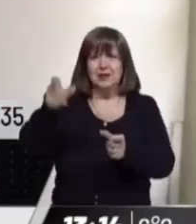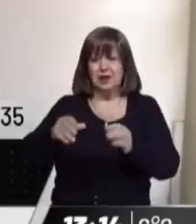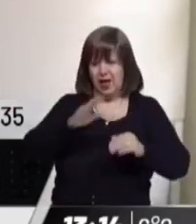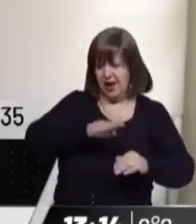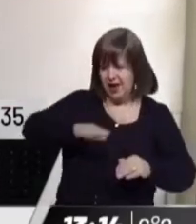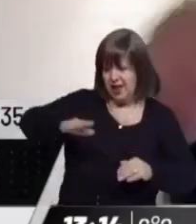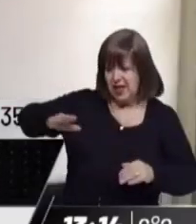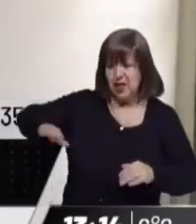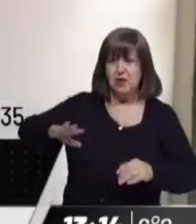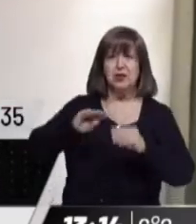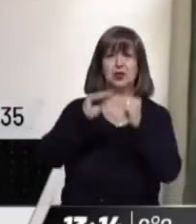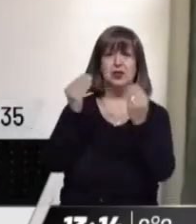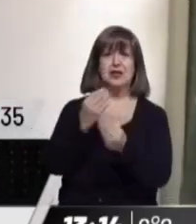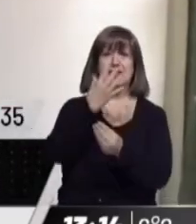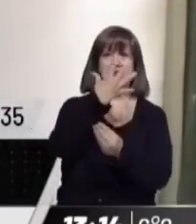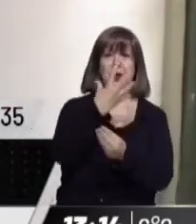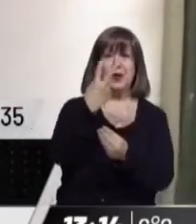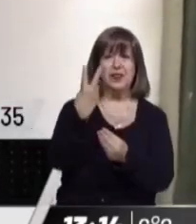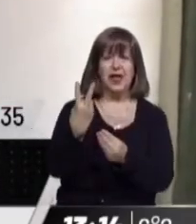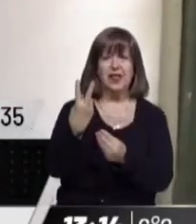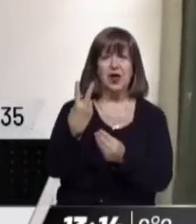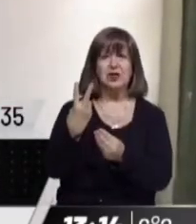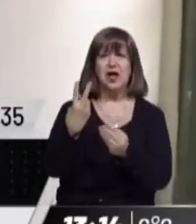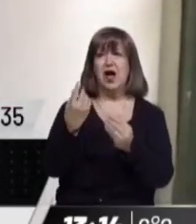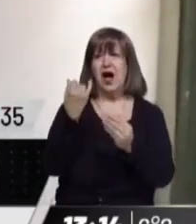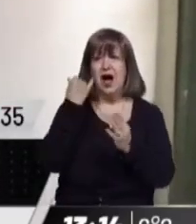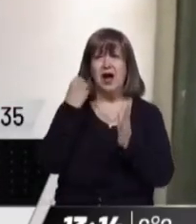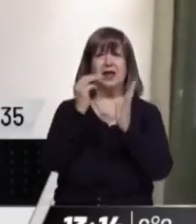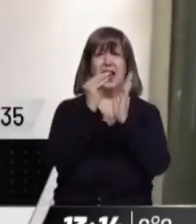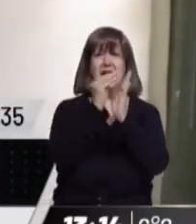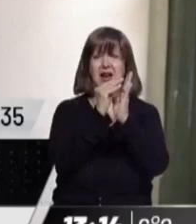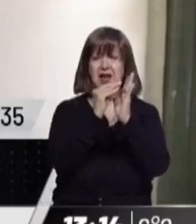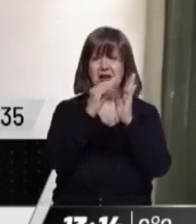que asisten. Tenemos muchísimos niños en lista de espera